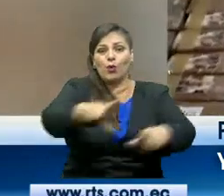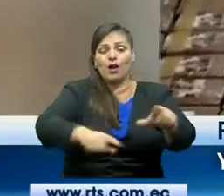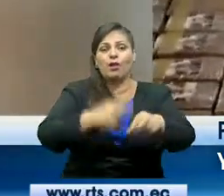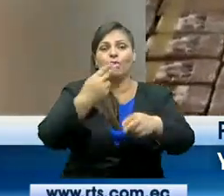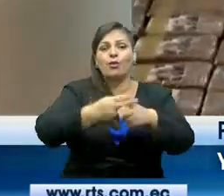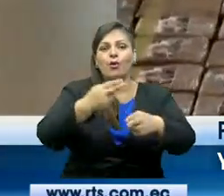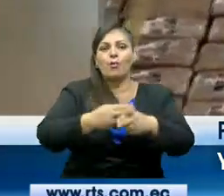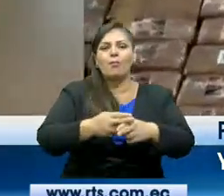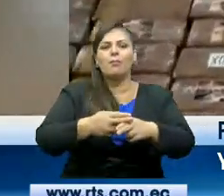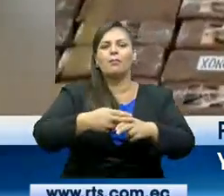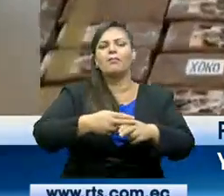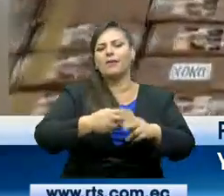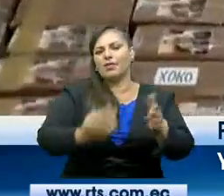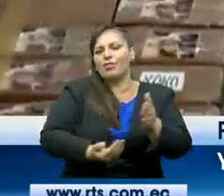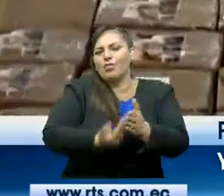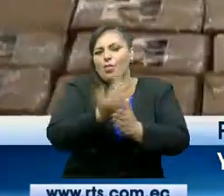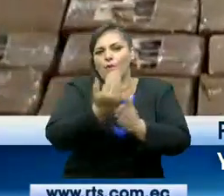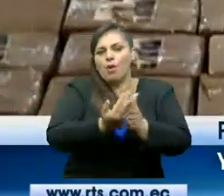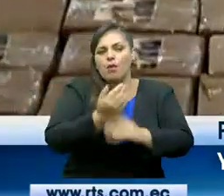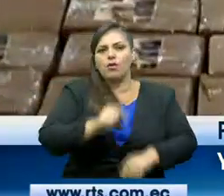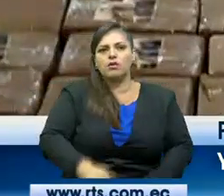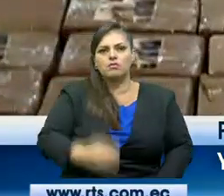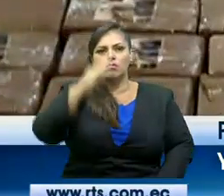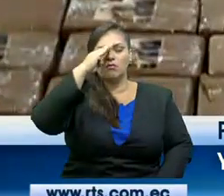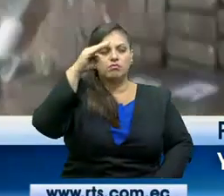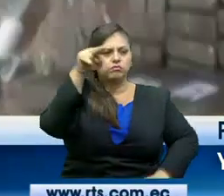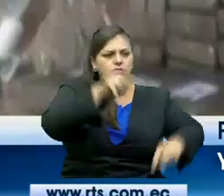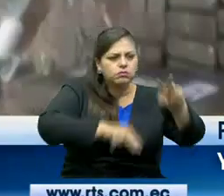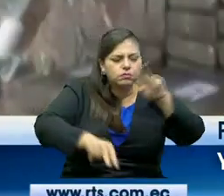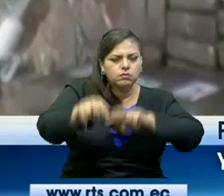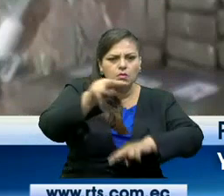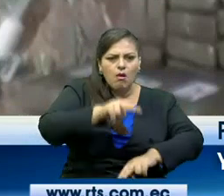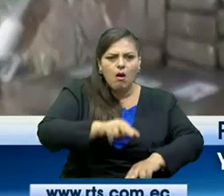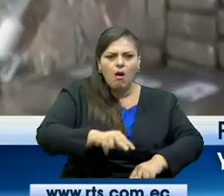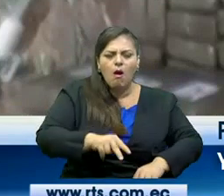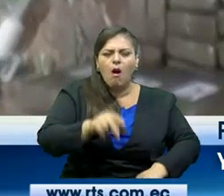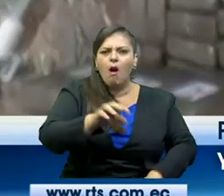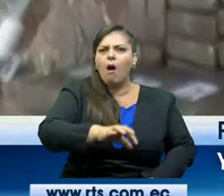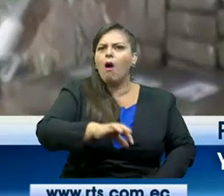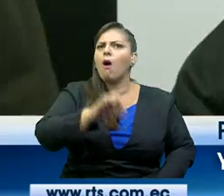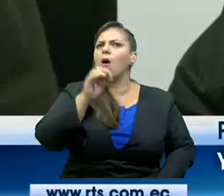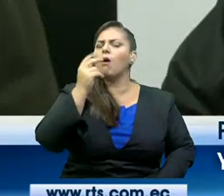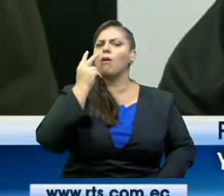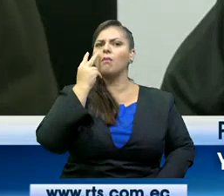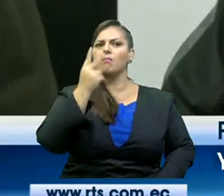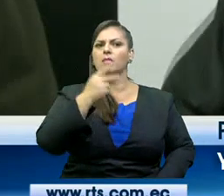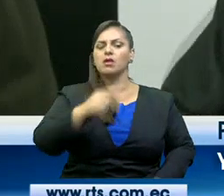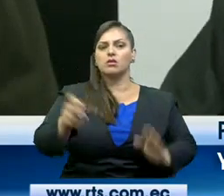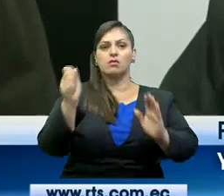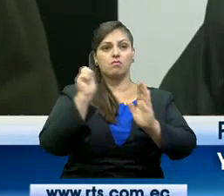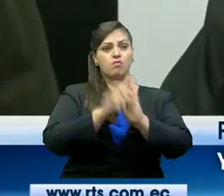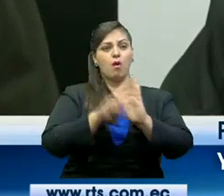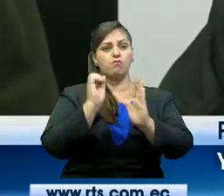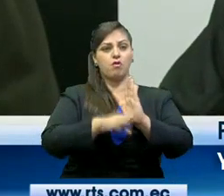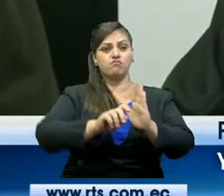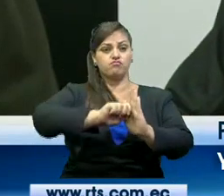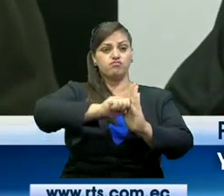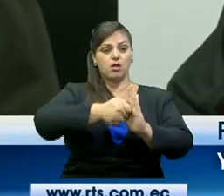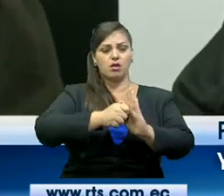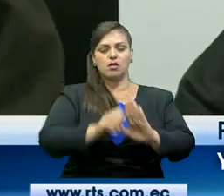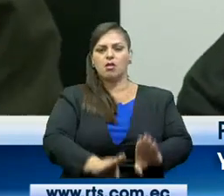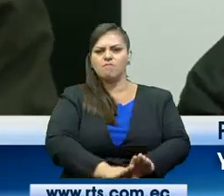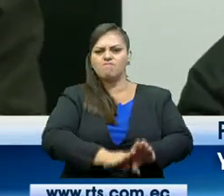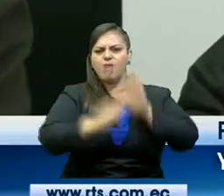encontraron 1.389 kilos de clorhidrato de cocaína guardados en una bodega. Nuestro reto es desbaratar